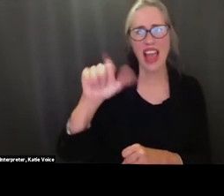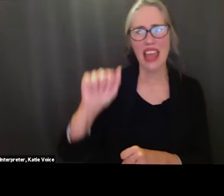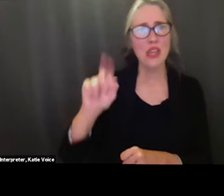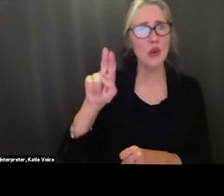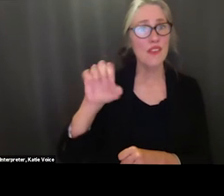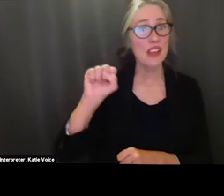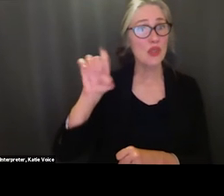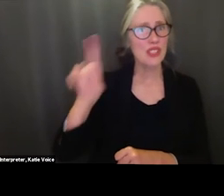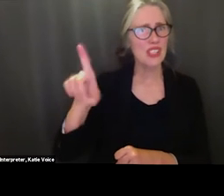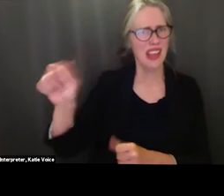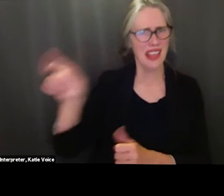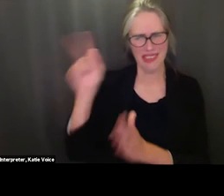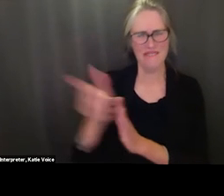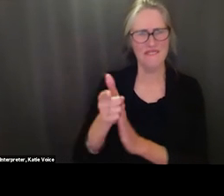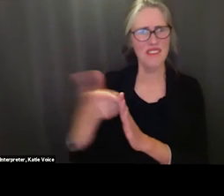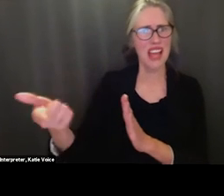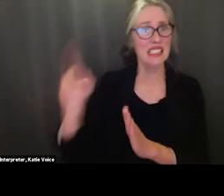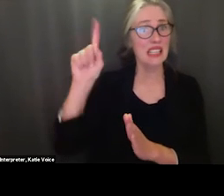2019 y